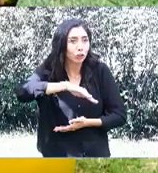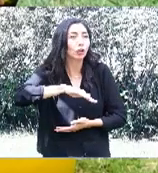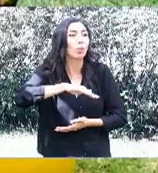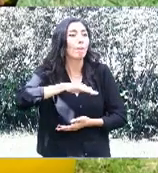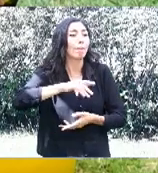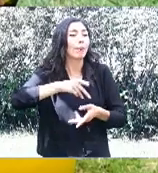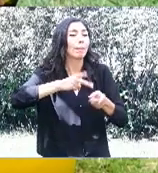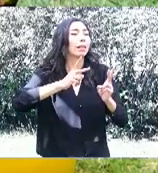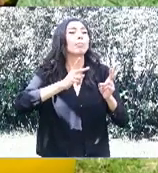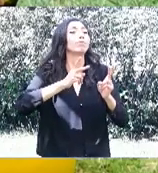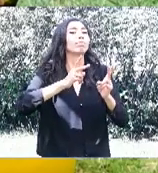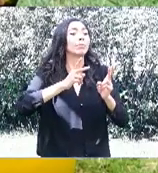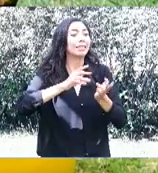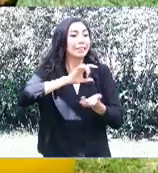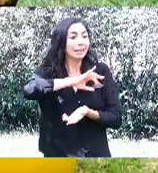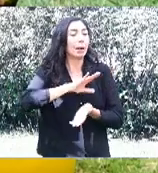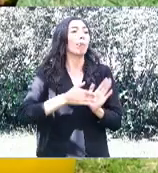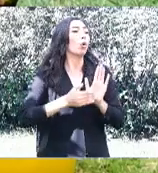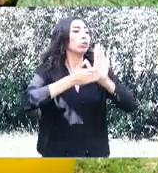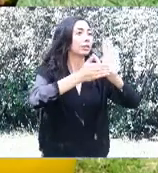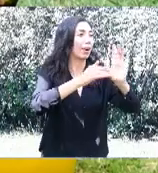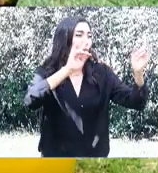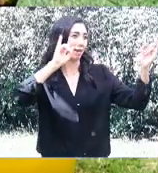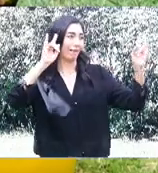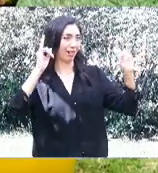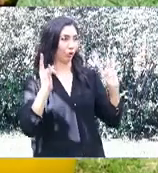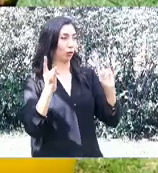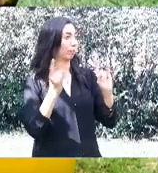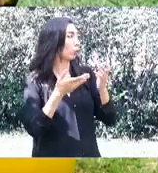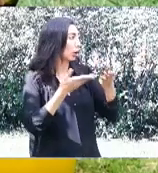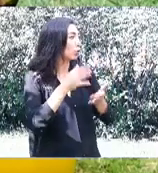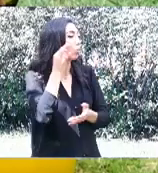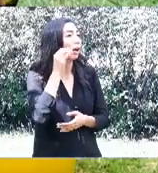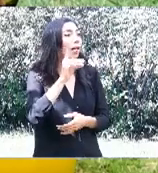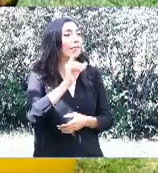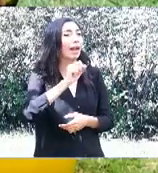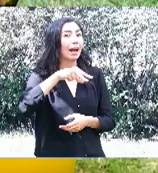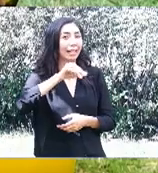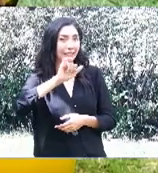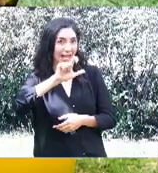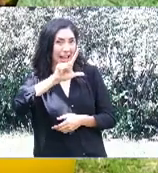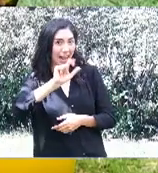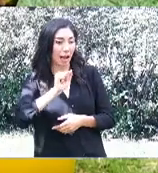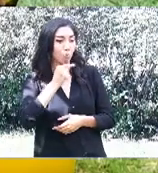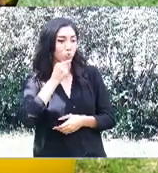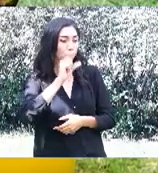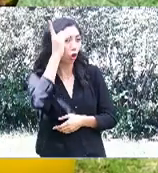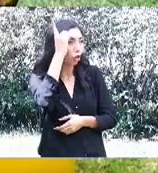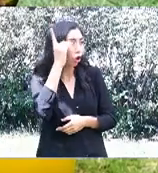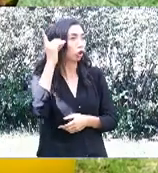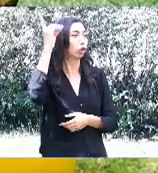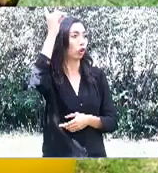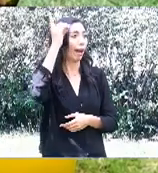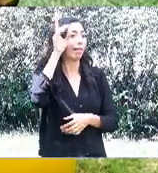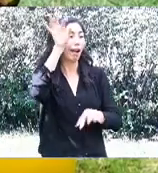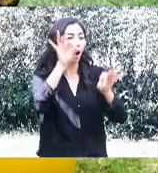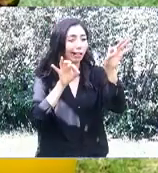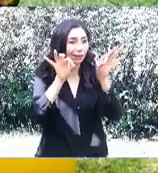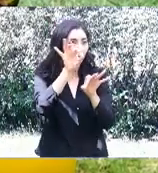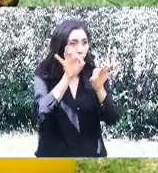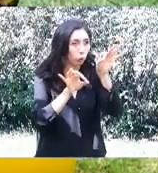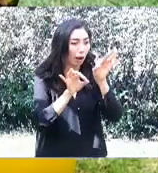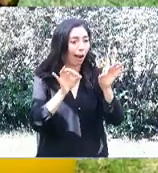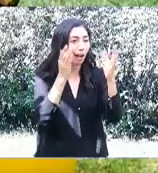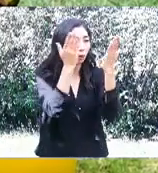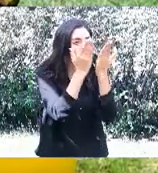hacia el universo es por eso que tenemos a Daniela Bustamante quien es candidata doctora de arquitectura y estudios urbanos